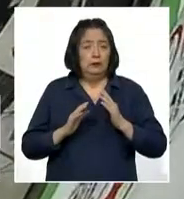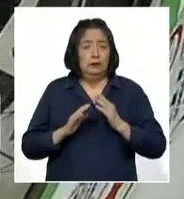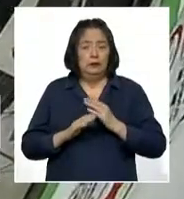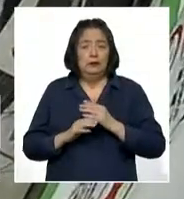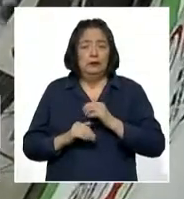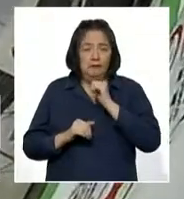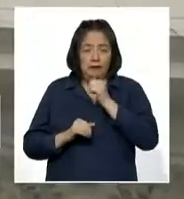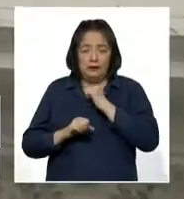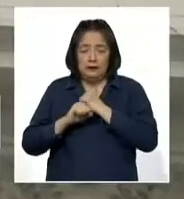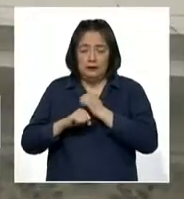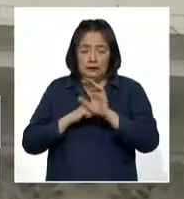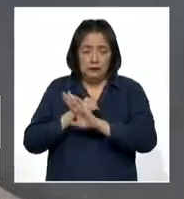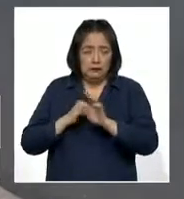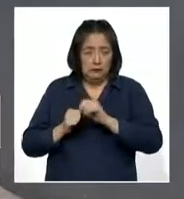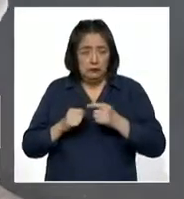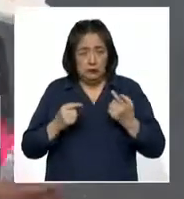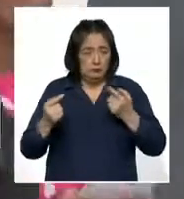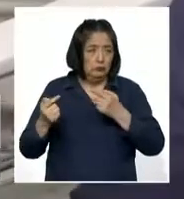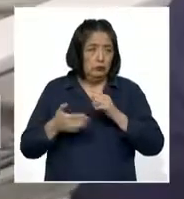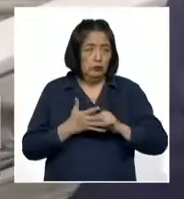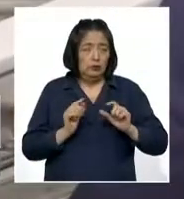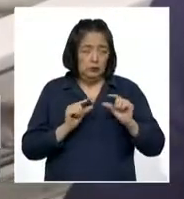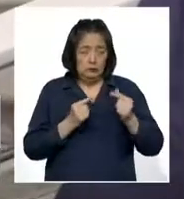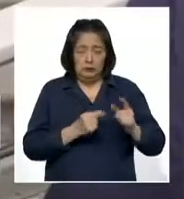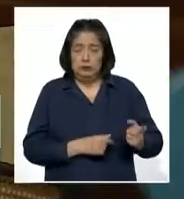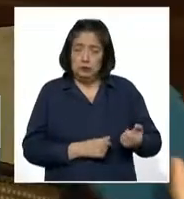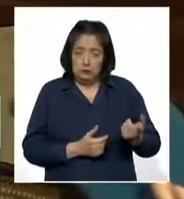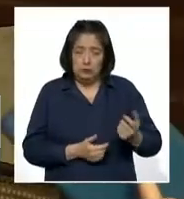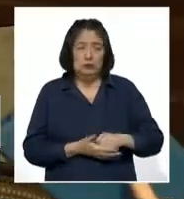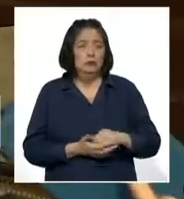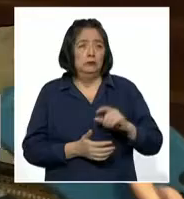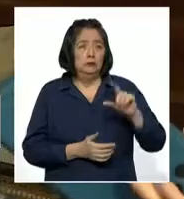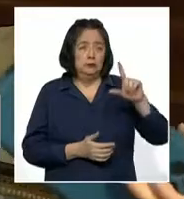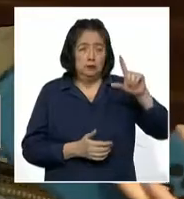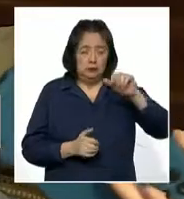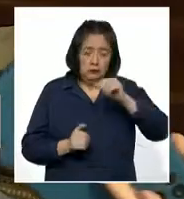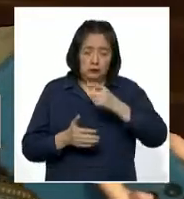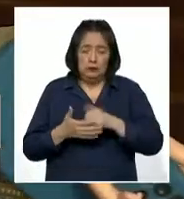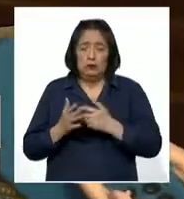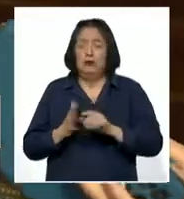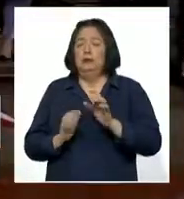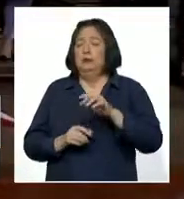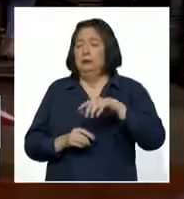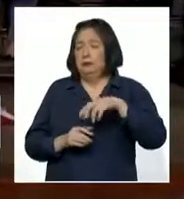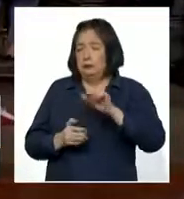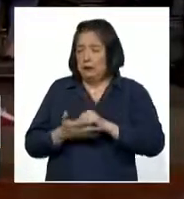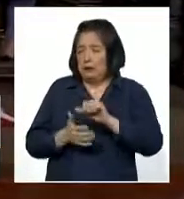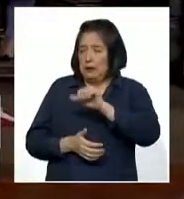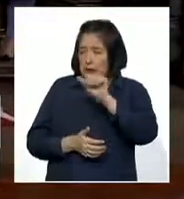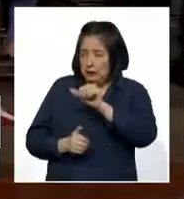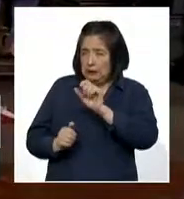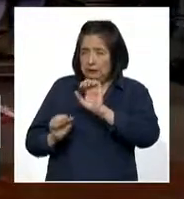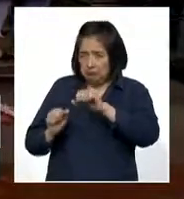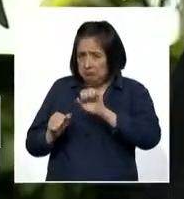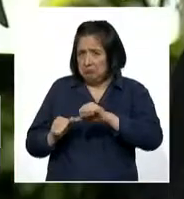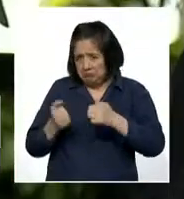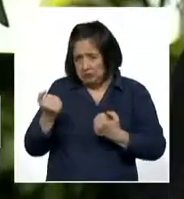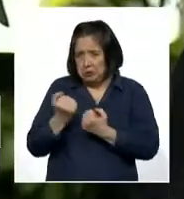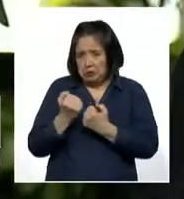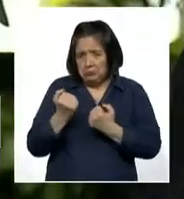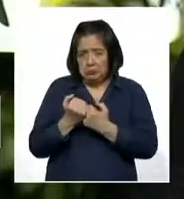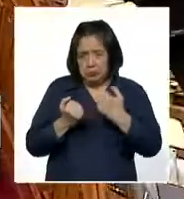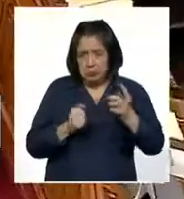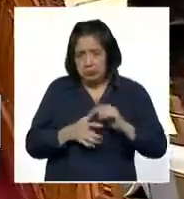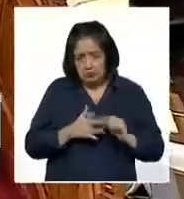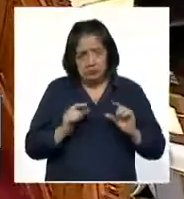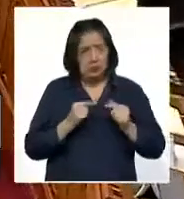inseguridad ciudadana. Congresistas de Perú Libre, Perú Bicentenario y Alianza para el Progreso se mostraron a favor de esta medida que